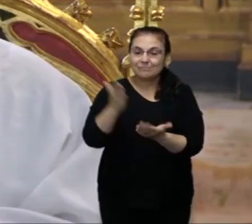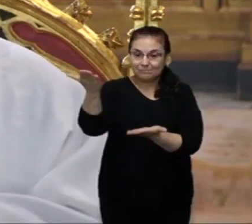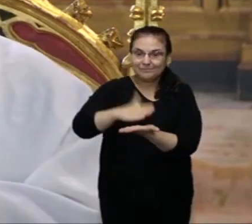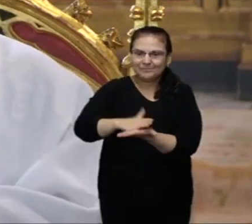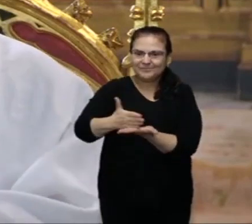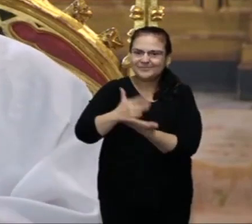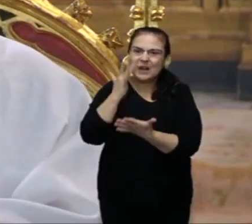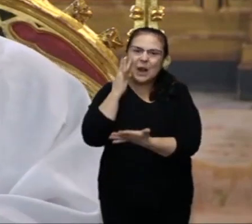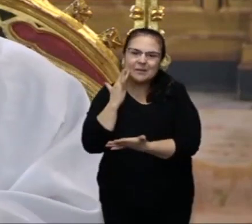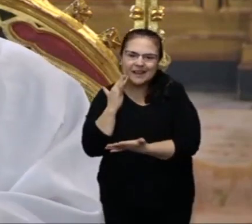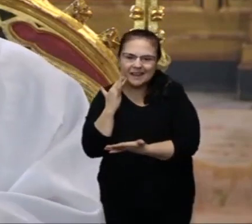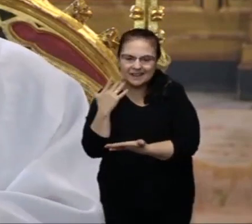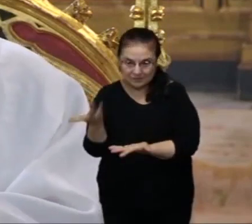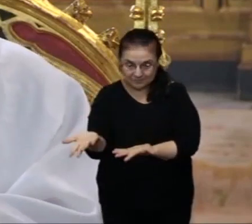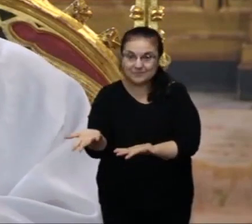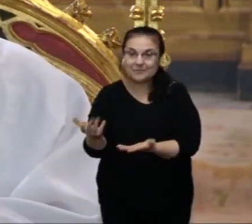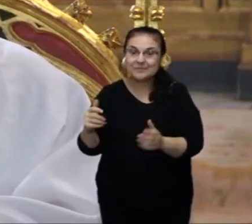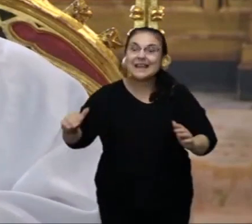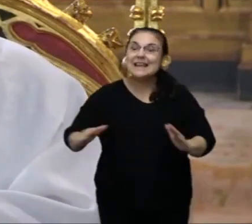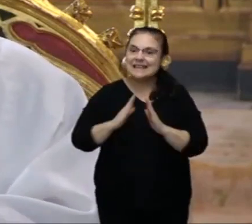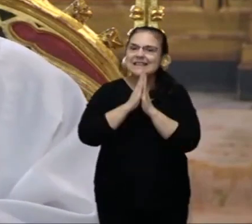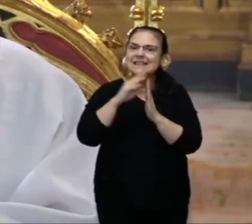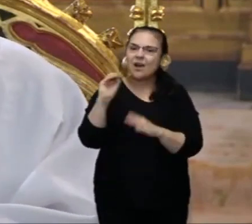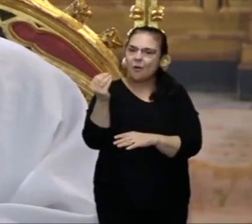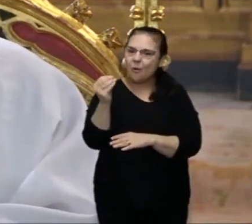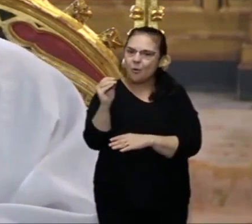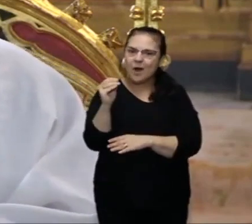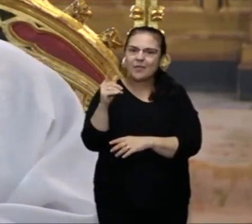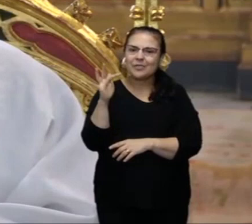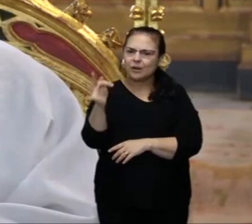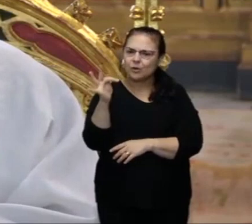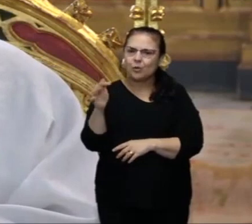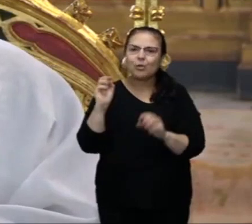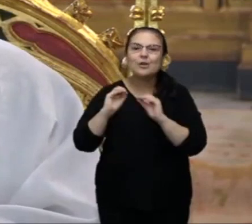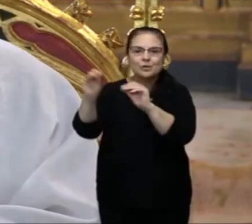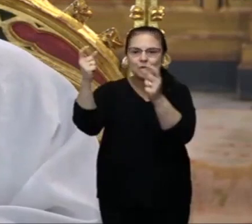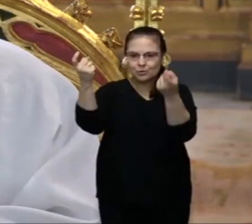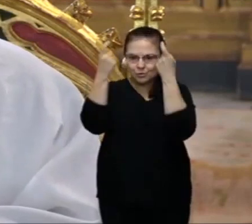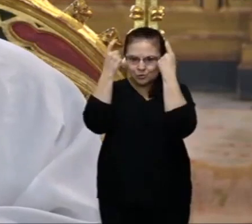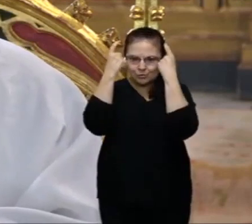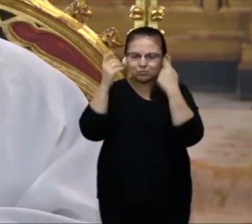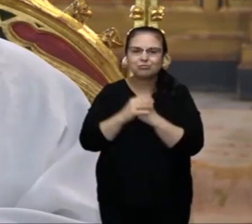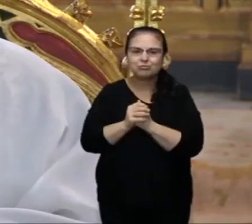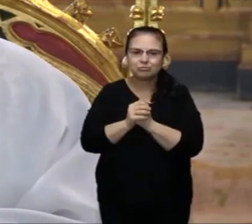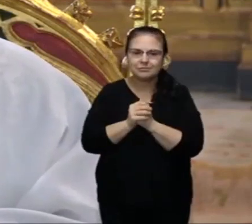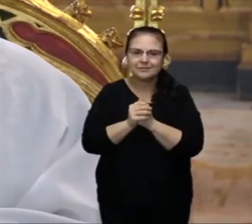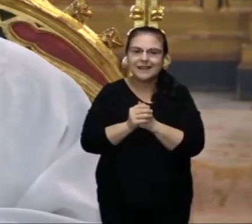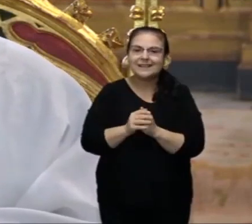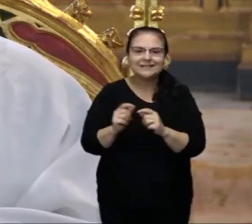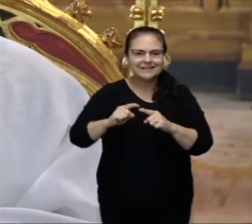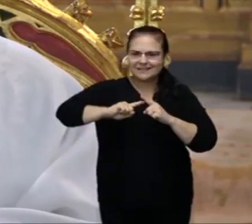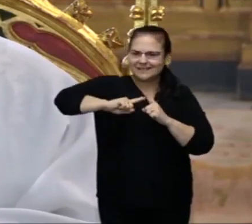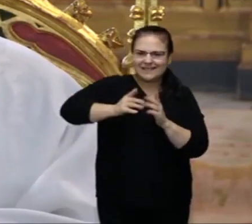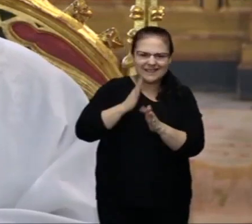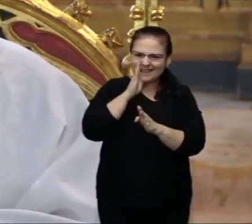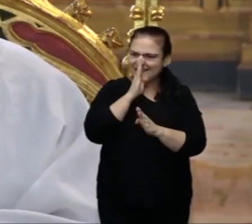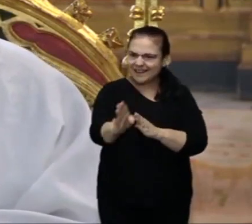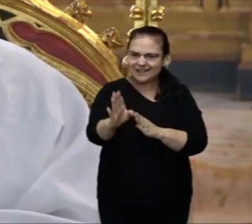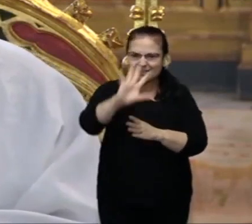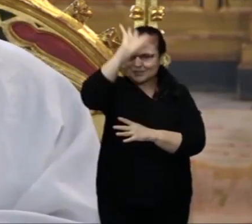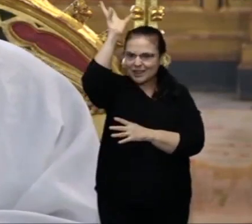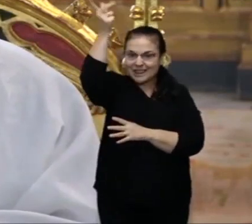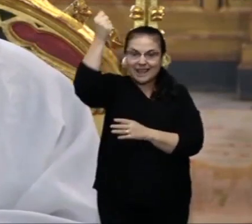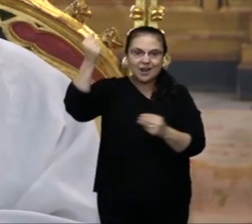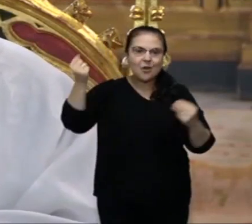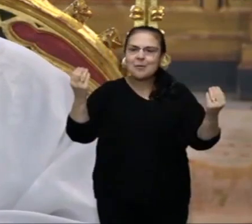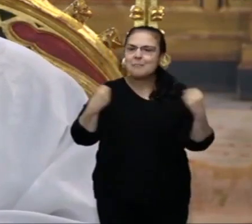la Virgen y la de San Juan de la Cruz y sus enseñanzas, vamos derechos al cielo, a vivir todos los